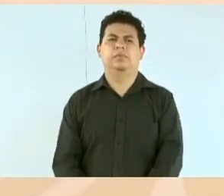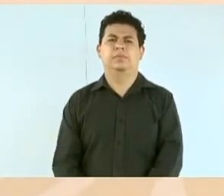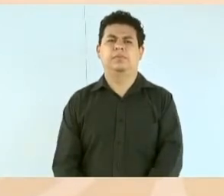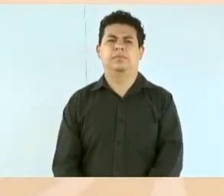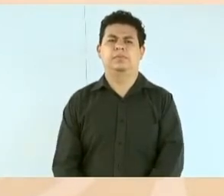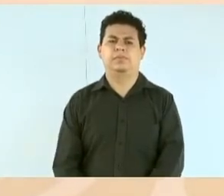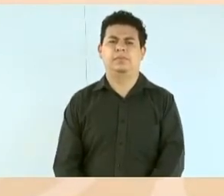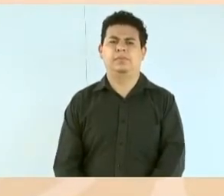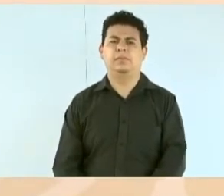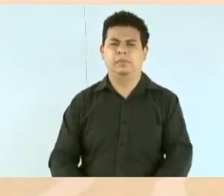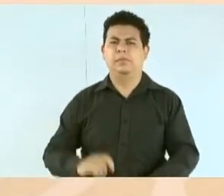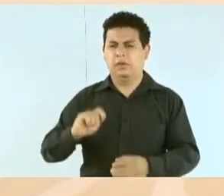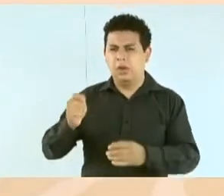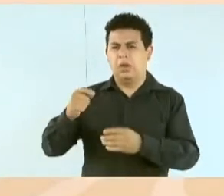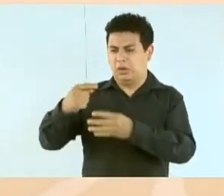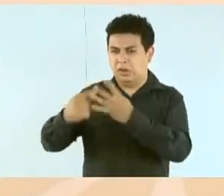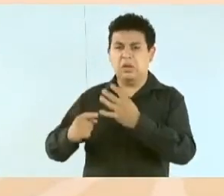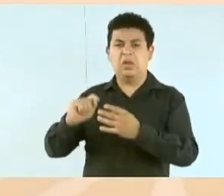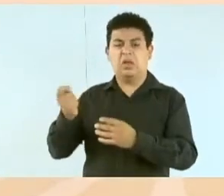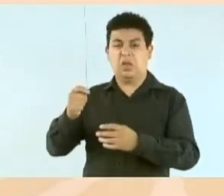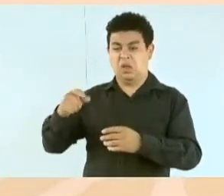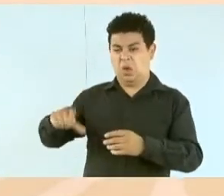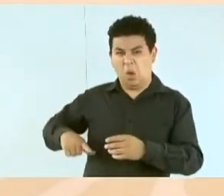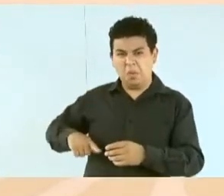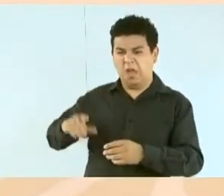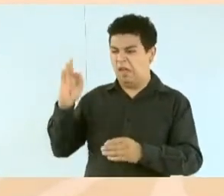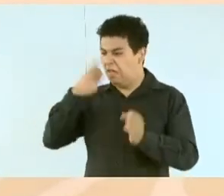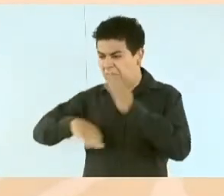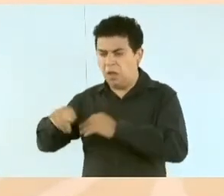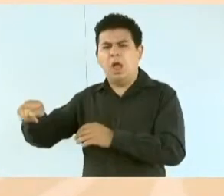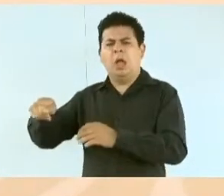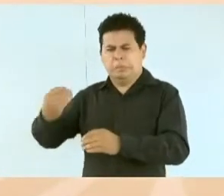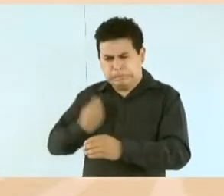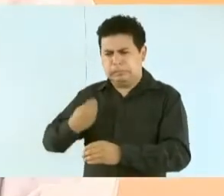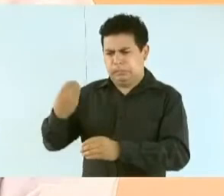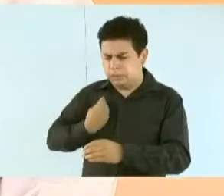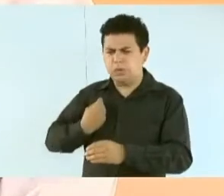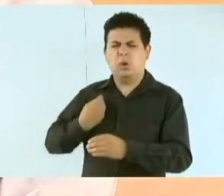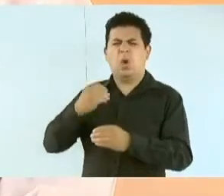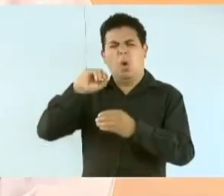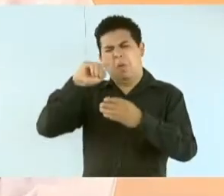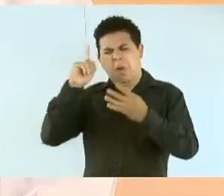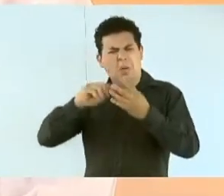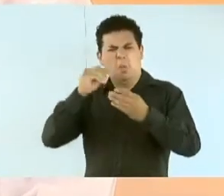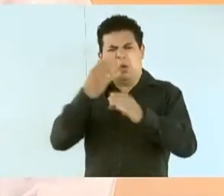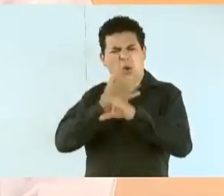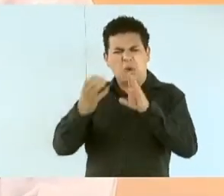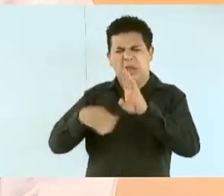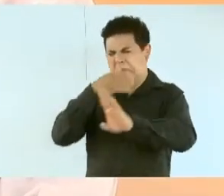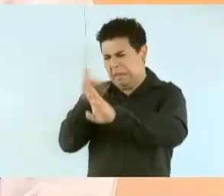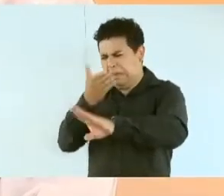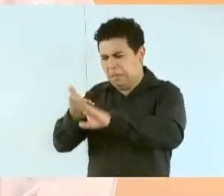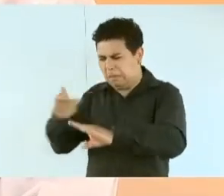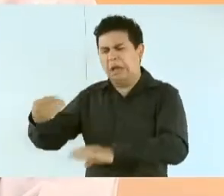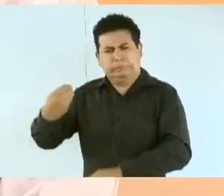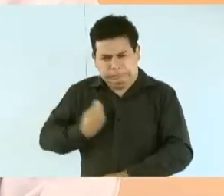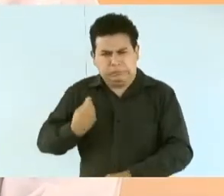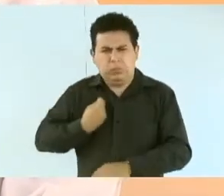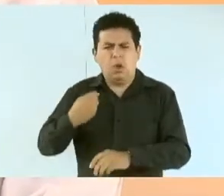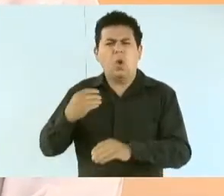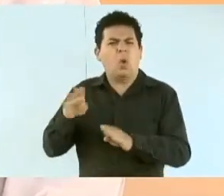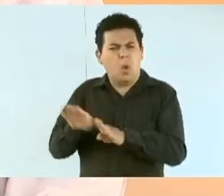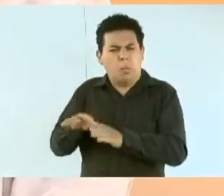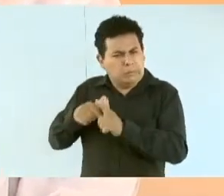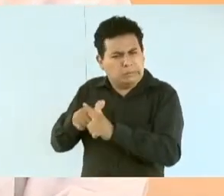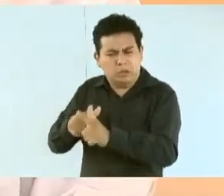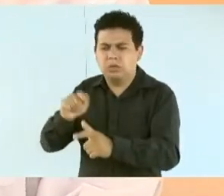y a muchas otras calamidades por su organización social comunitaria. Vamos